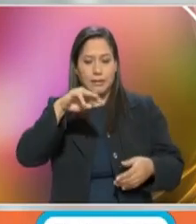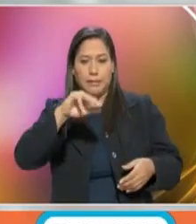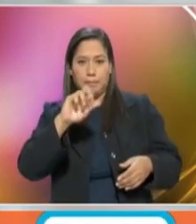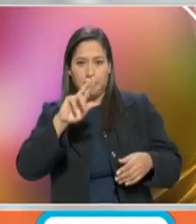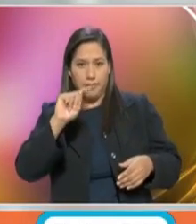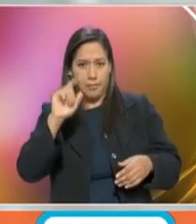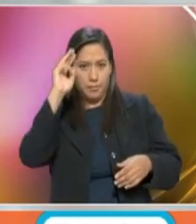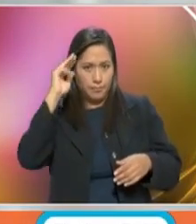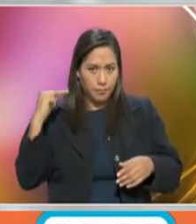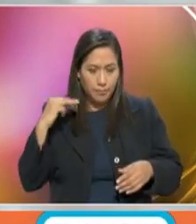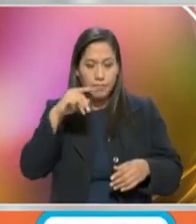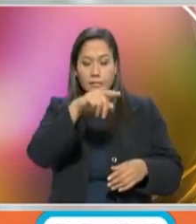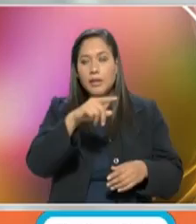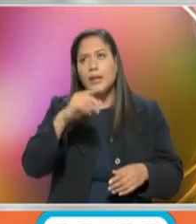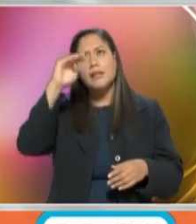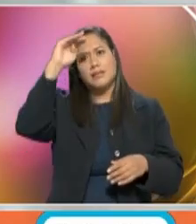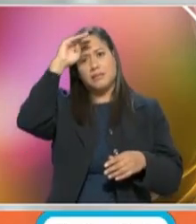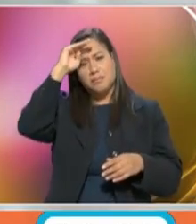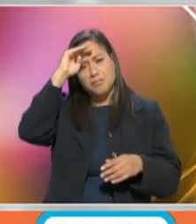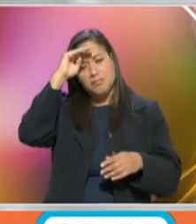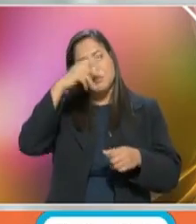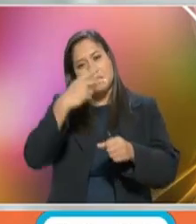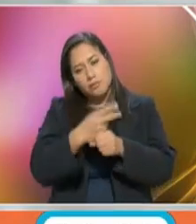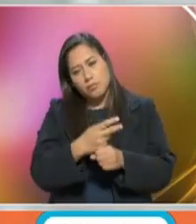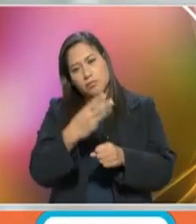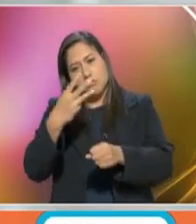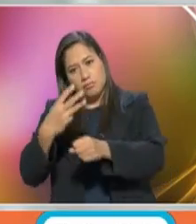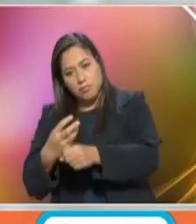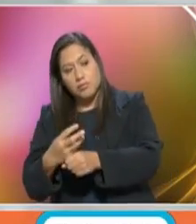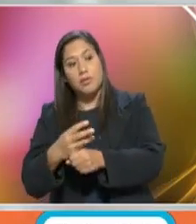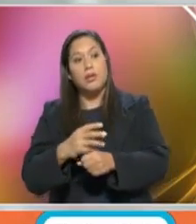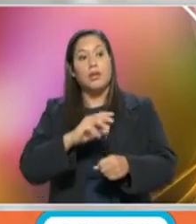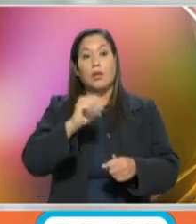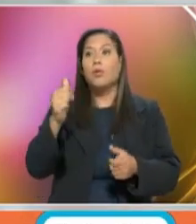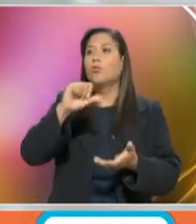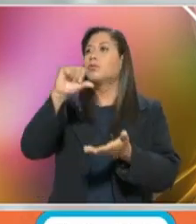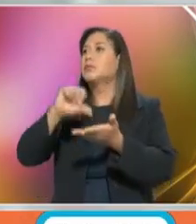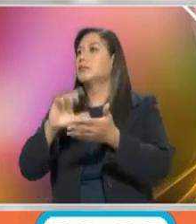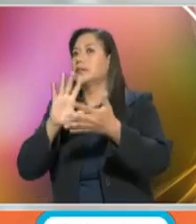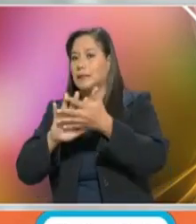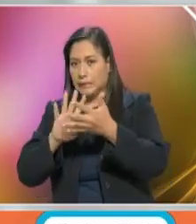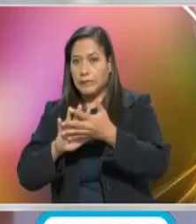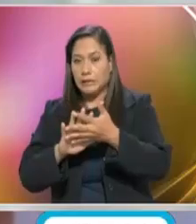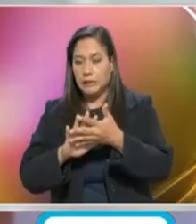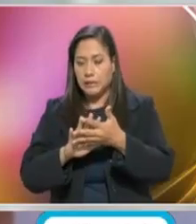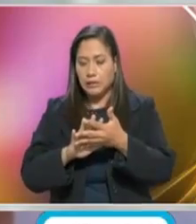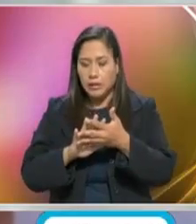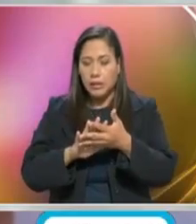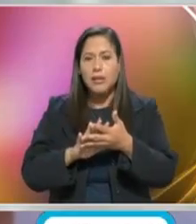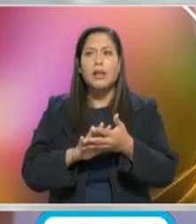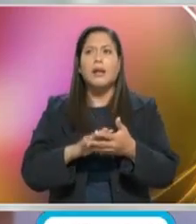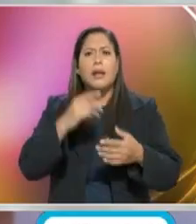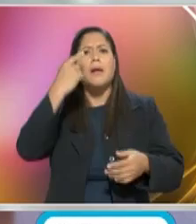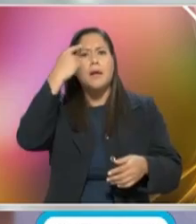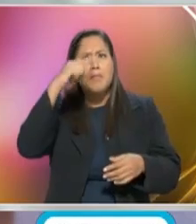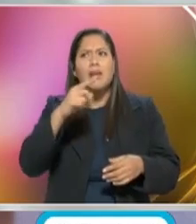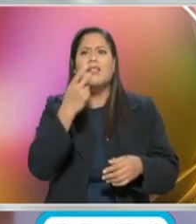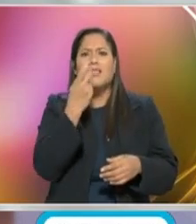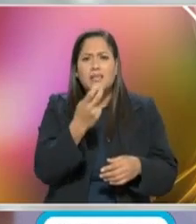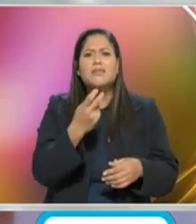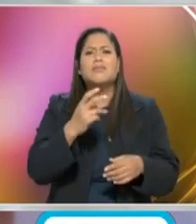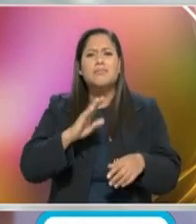se piensa en un segundo o tercer paso, pues trabajar con otros centros penitenciarios. ¿De qué se trata esta